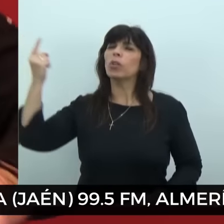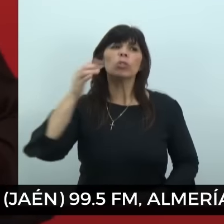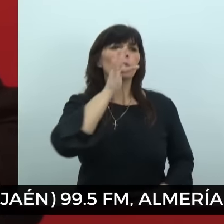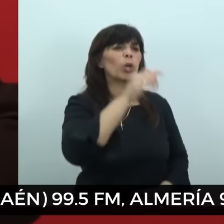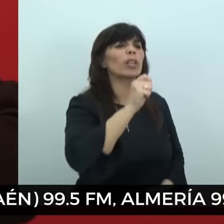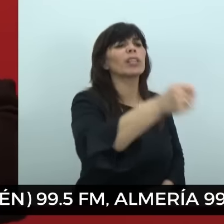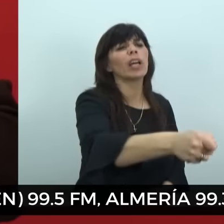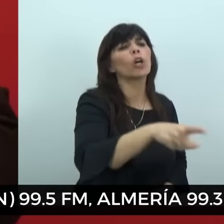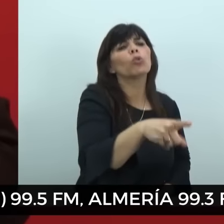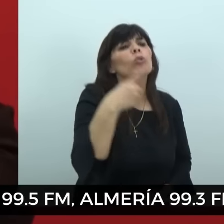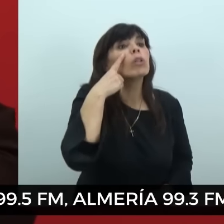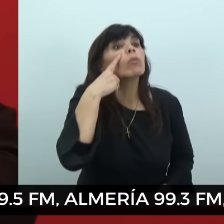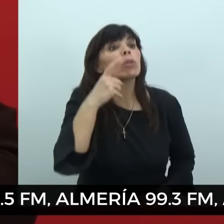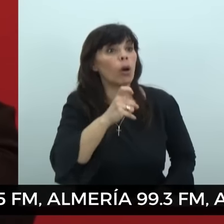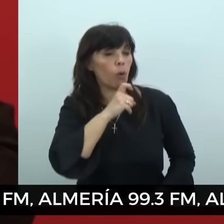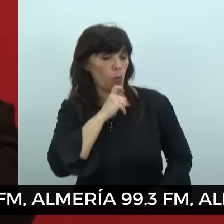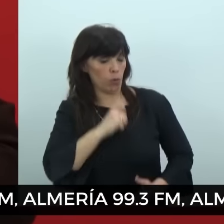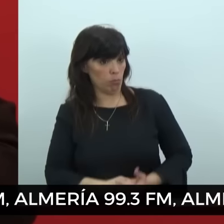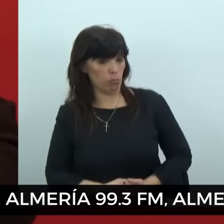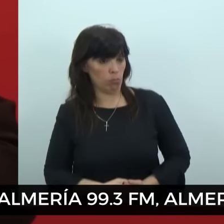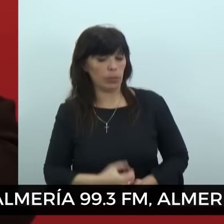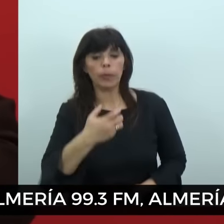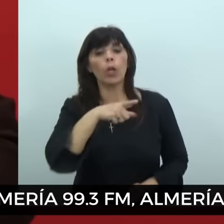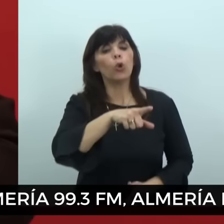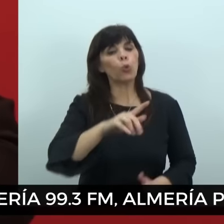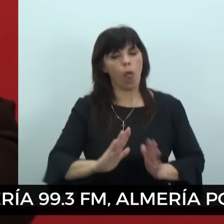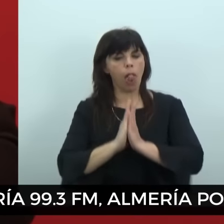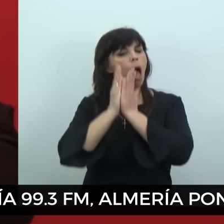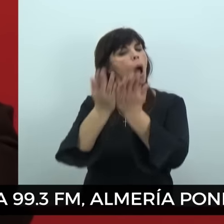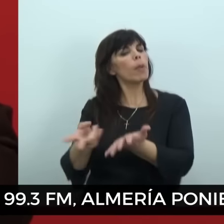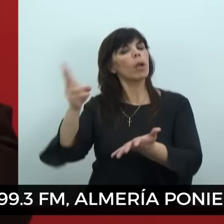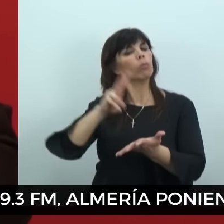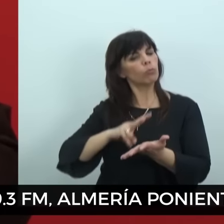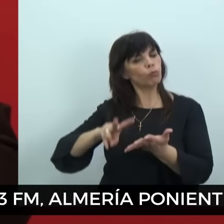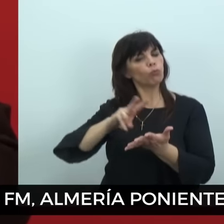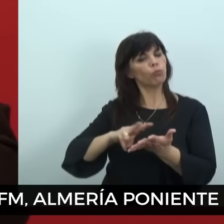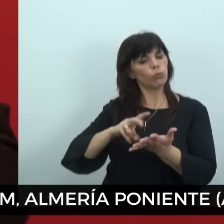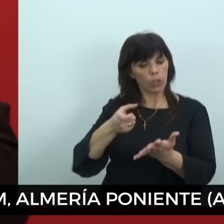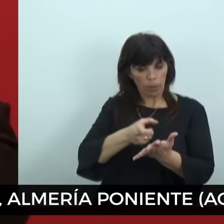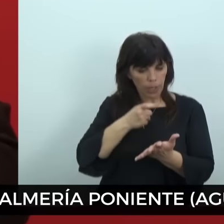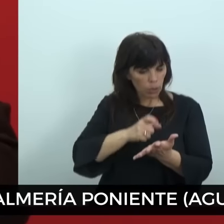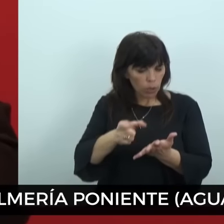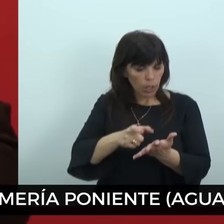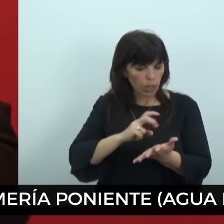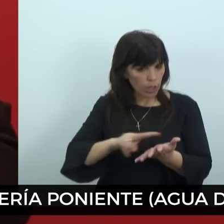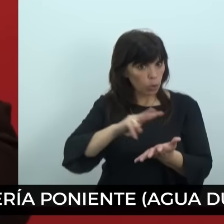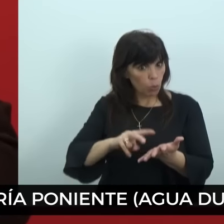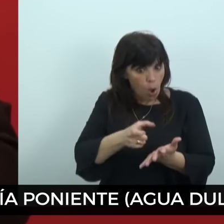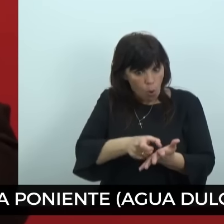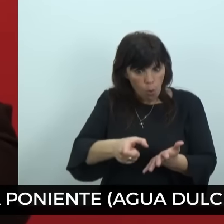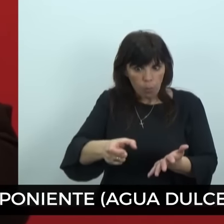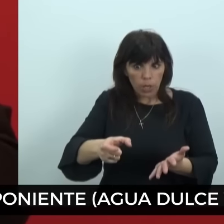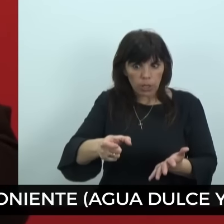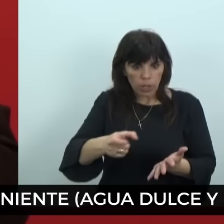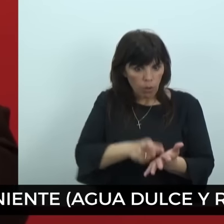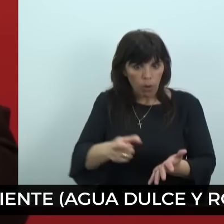Atención. Cuando tú lees la Biblia y un versículo en el Espíritu se